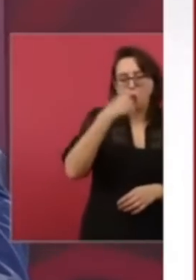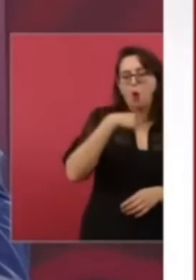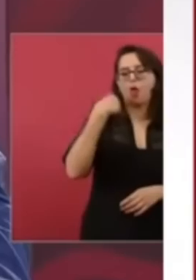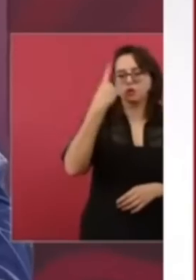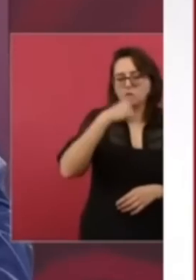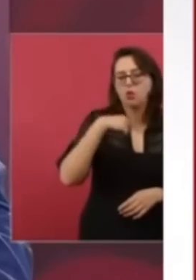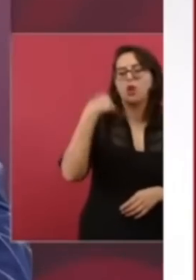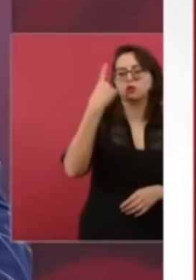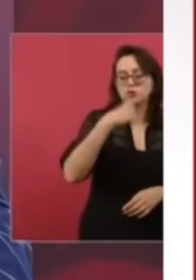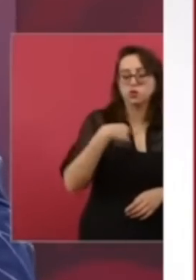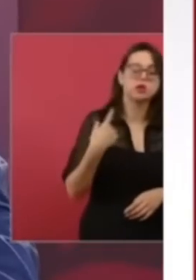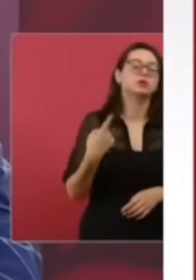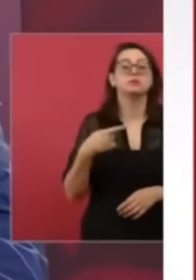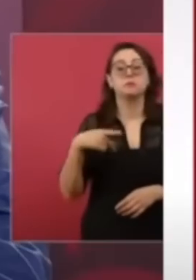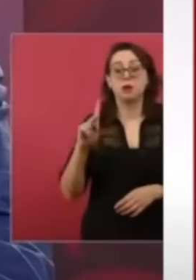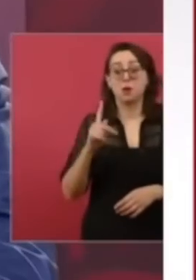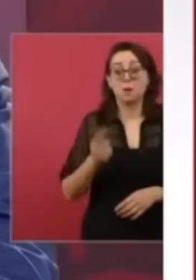en libertad en una hora.